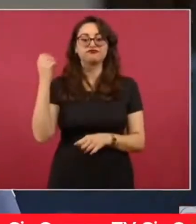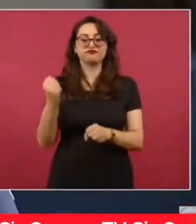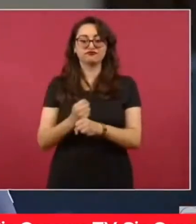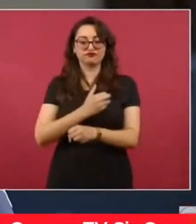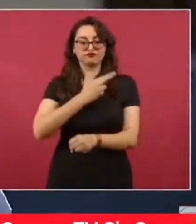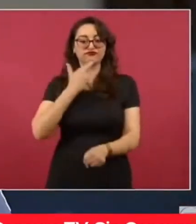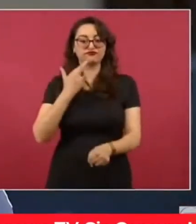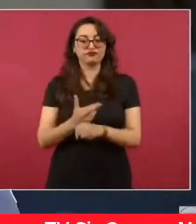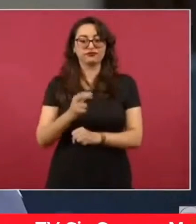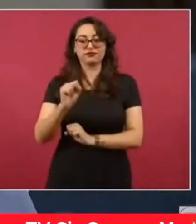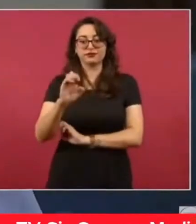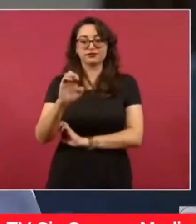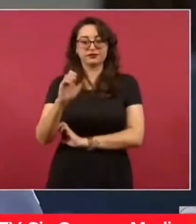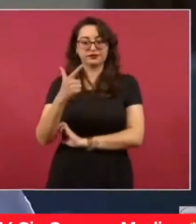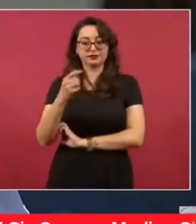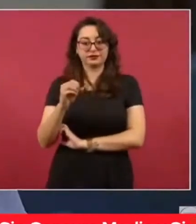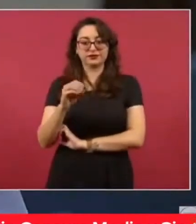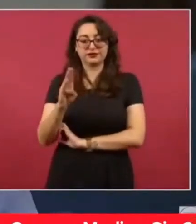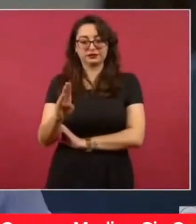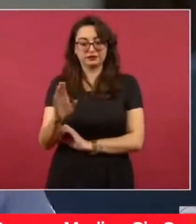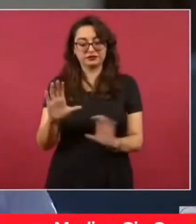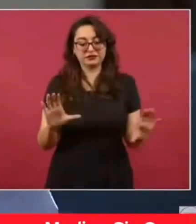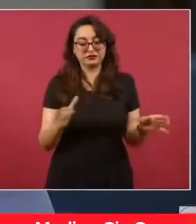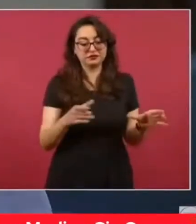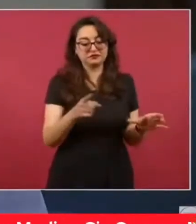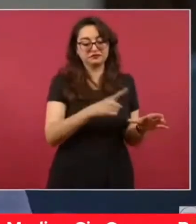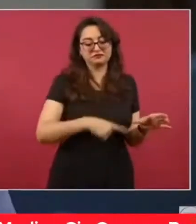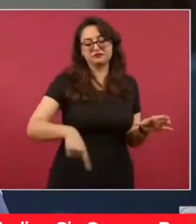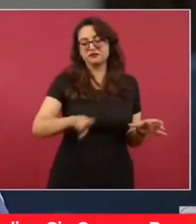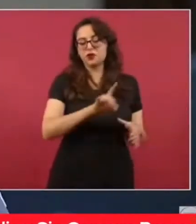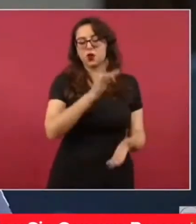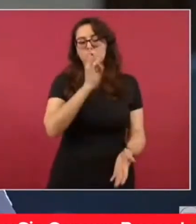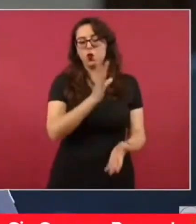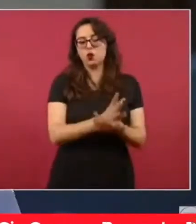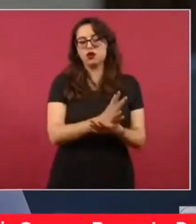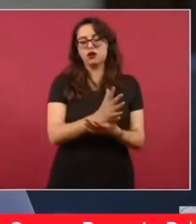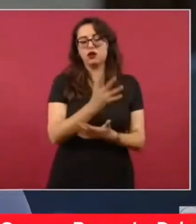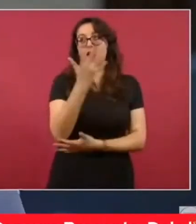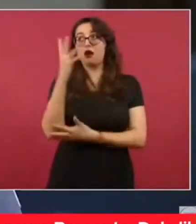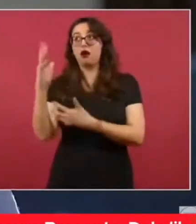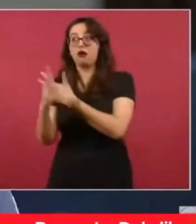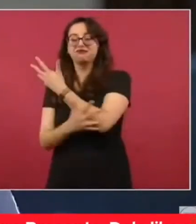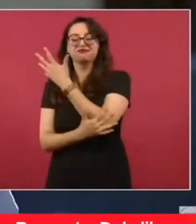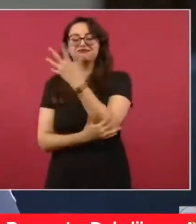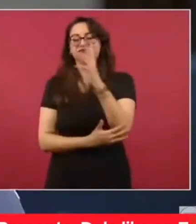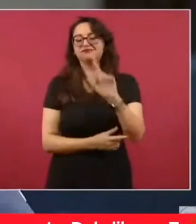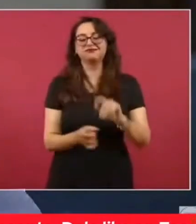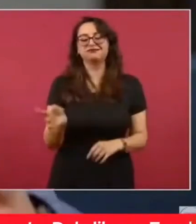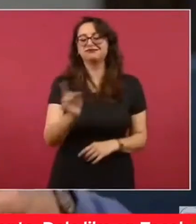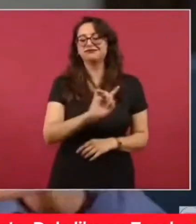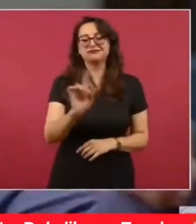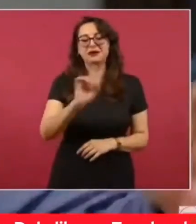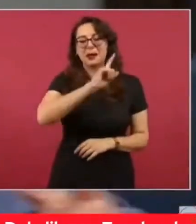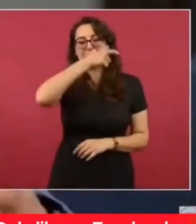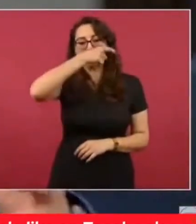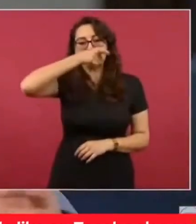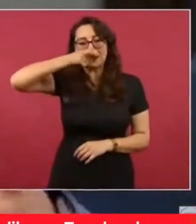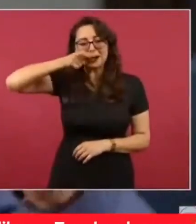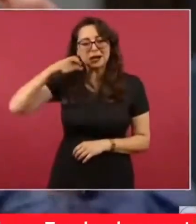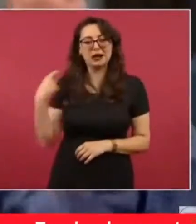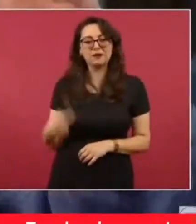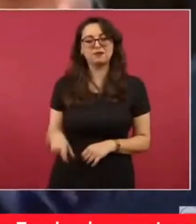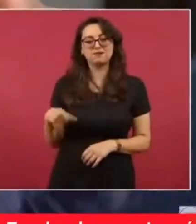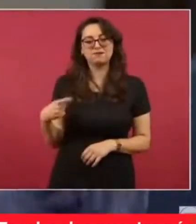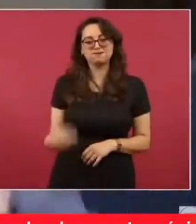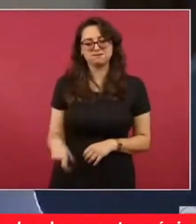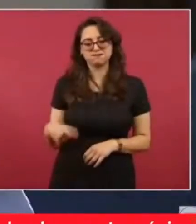ambientalistas de ambición que coincido mucho con esa descripción que pues bueno pues Siempre han